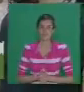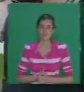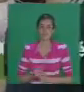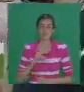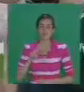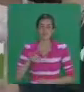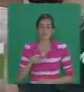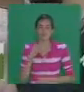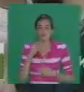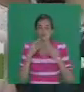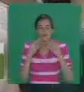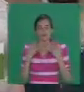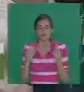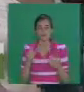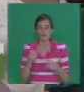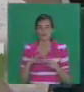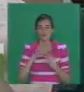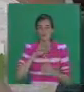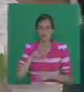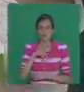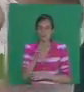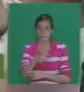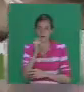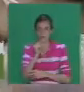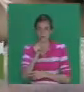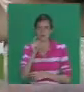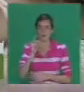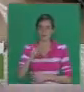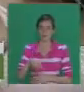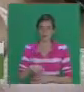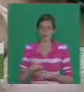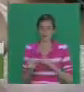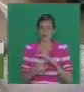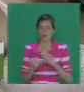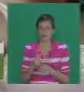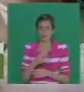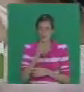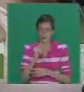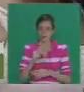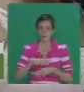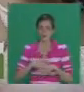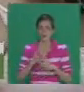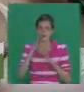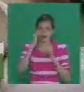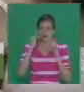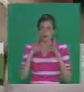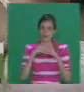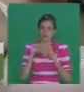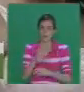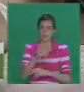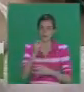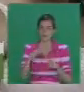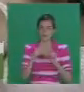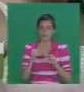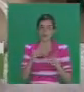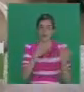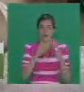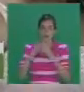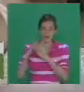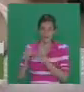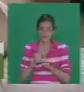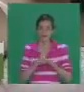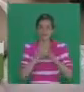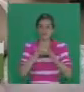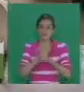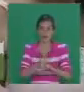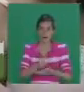muy agradecidos a los pescadores, sobre todo con Insopesca, ¿verdad?, que se ha abocado con todos los pescadores en todas las comunidades a